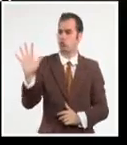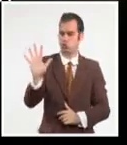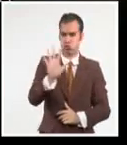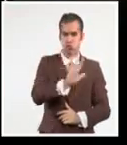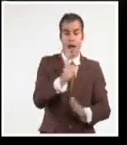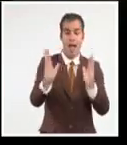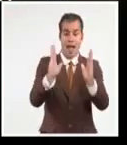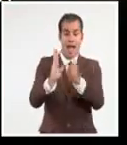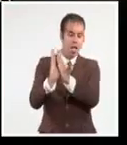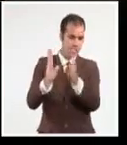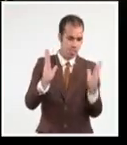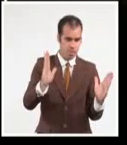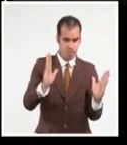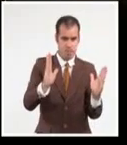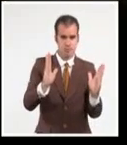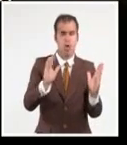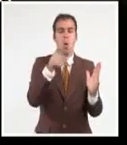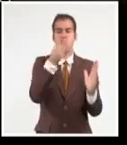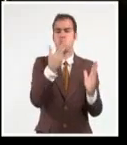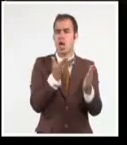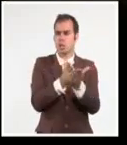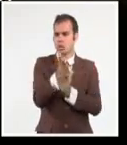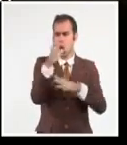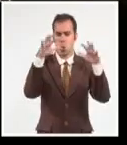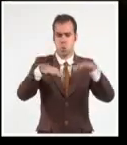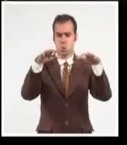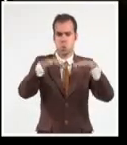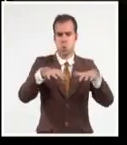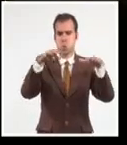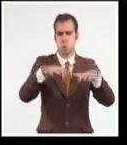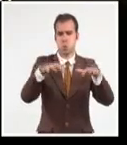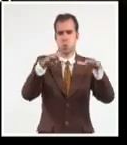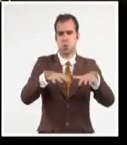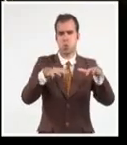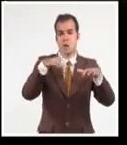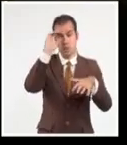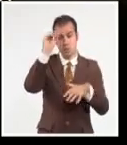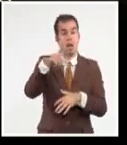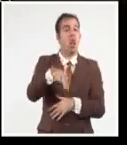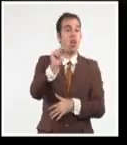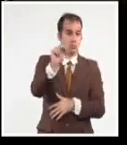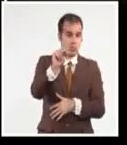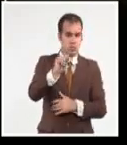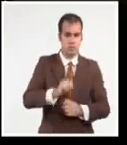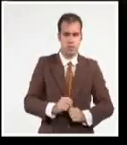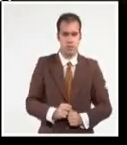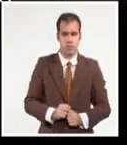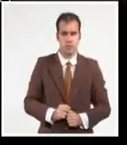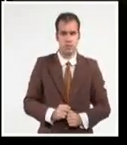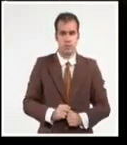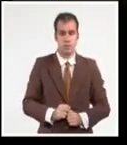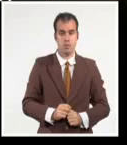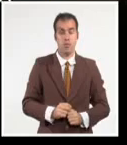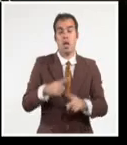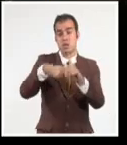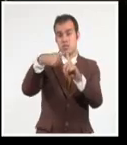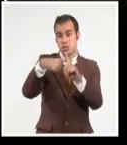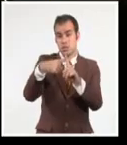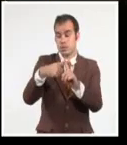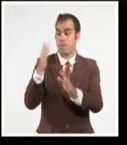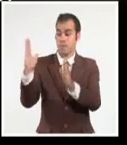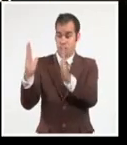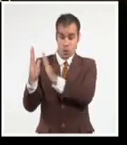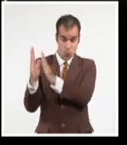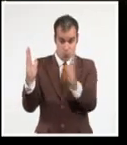se mantendrá con algunos chubascos y lluvias principalmente hacia zonas de la costa norte y el tiempo será invernal en el occidente y centro